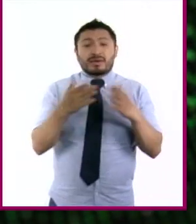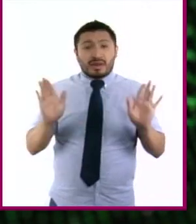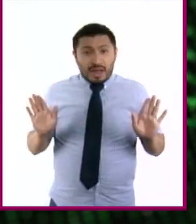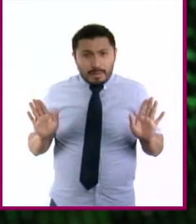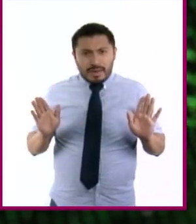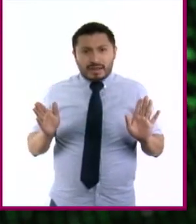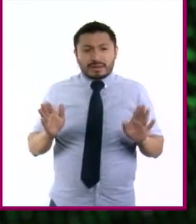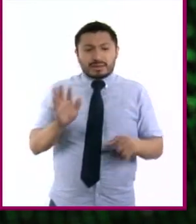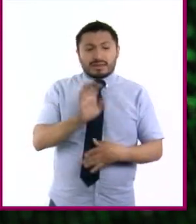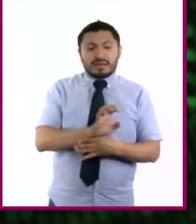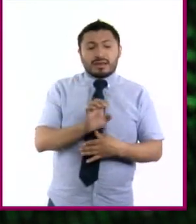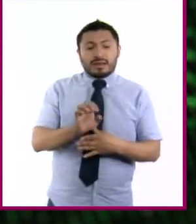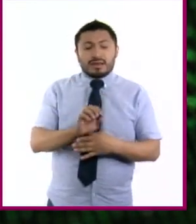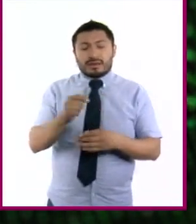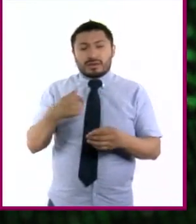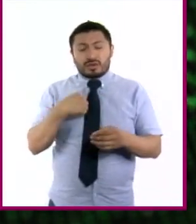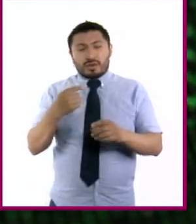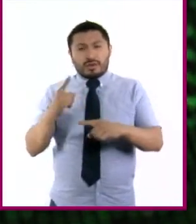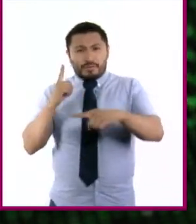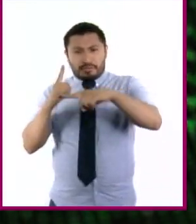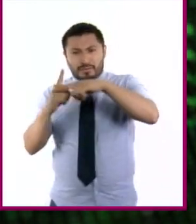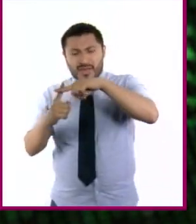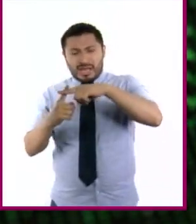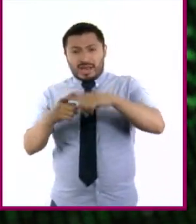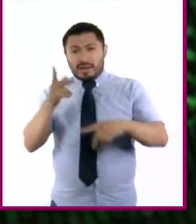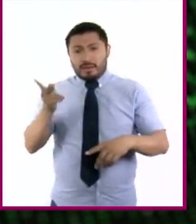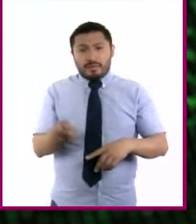Añado pregunta